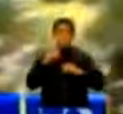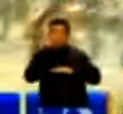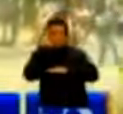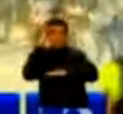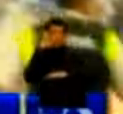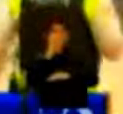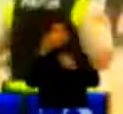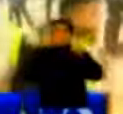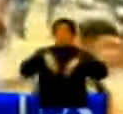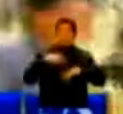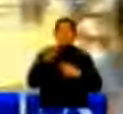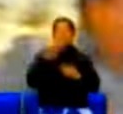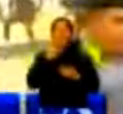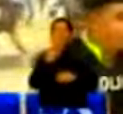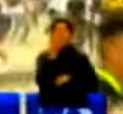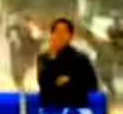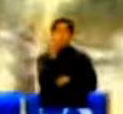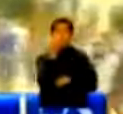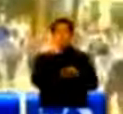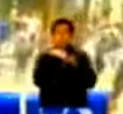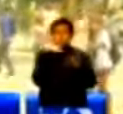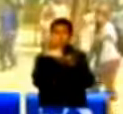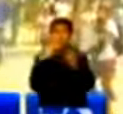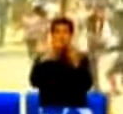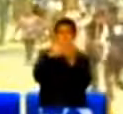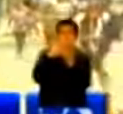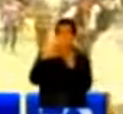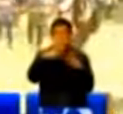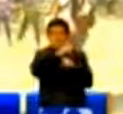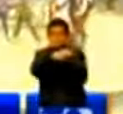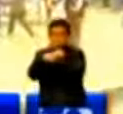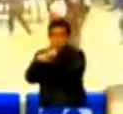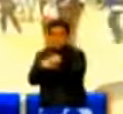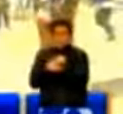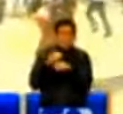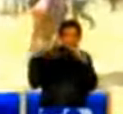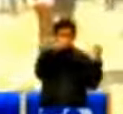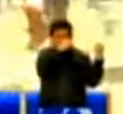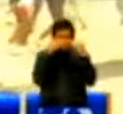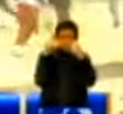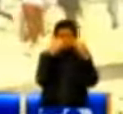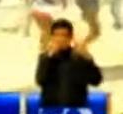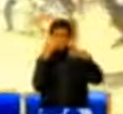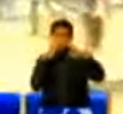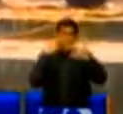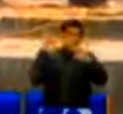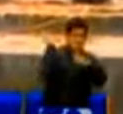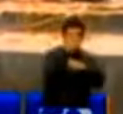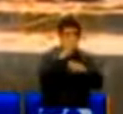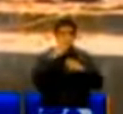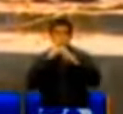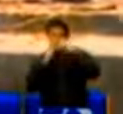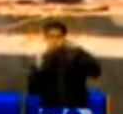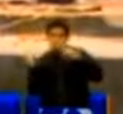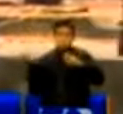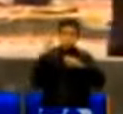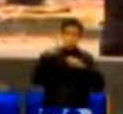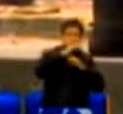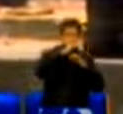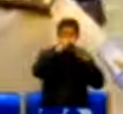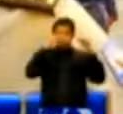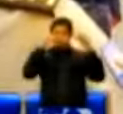Luego fueron detenidos otros 14 estudiantes en medio de una encarnizada lucha con piedras y bombas